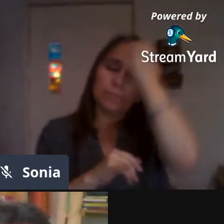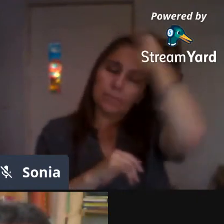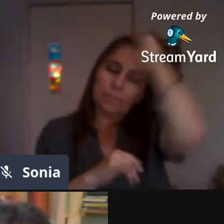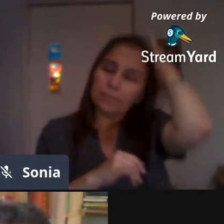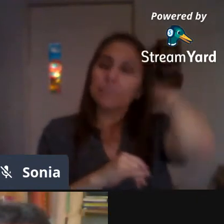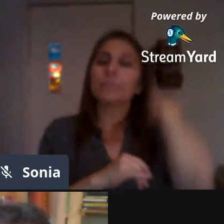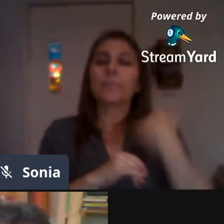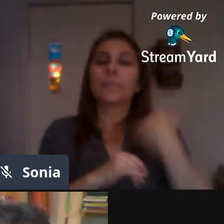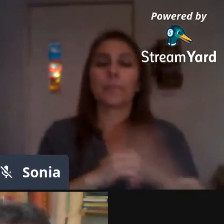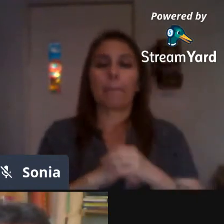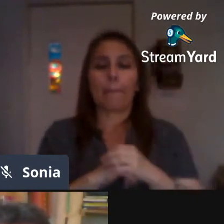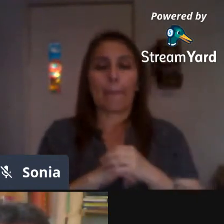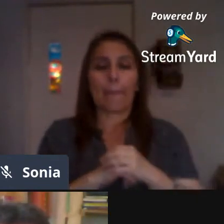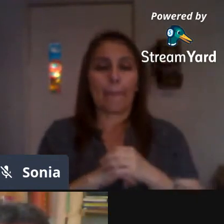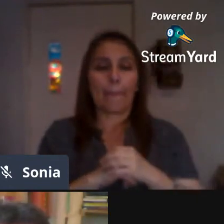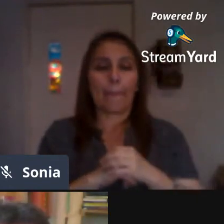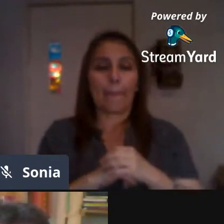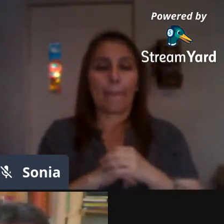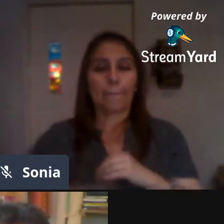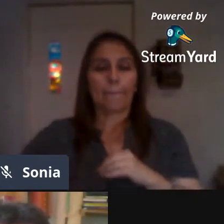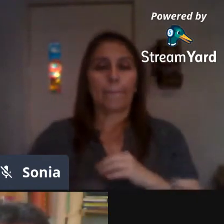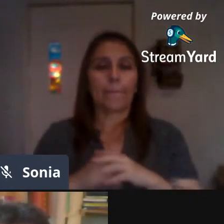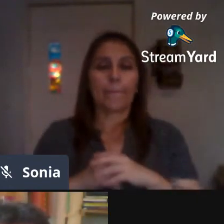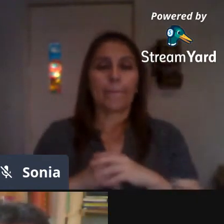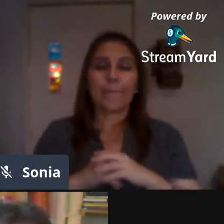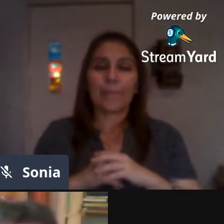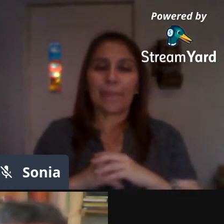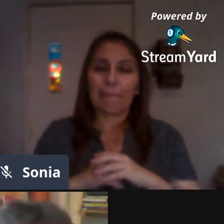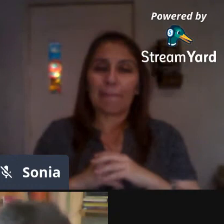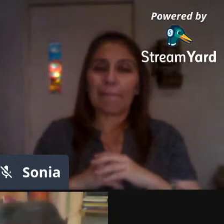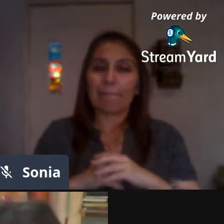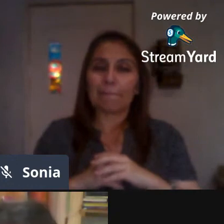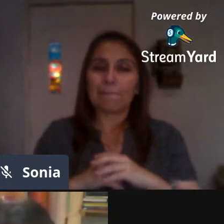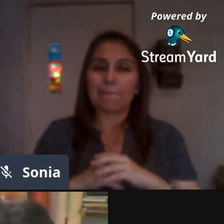y bueno es que es que precisamente